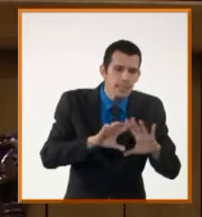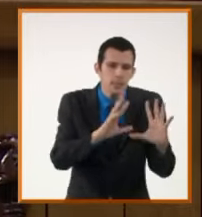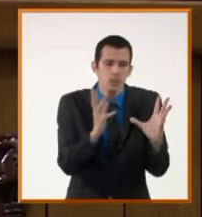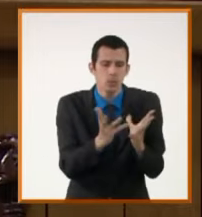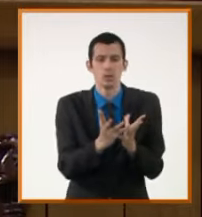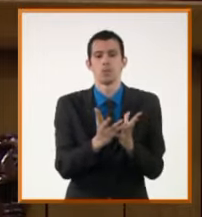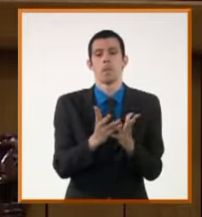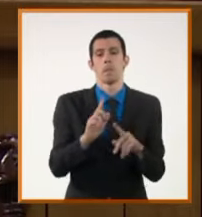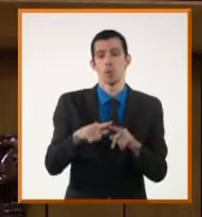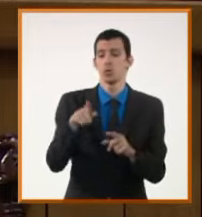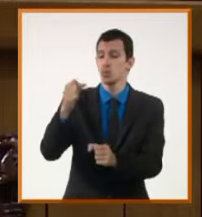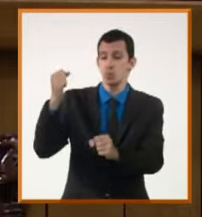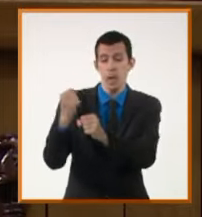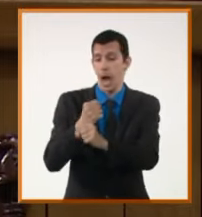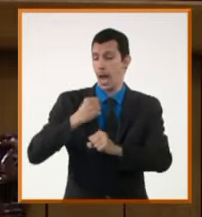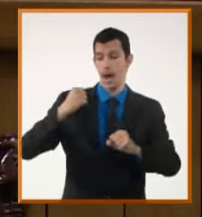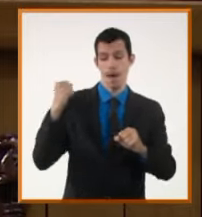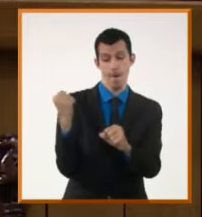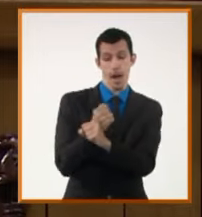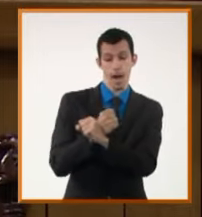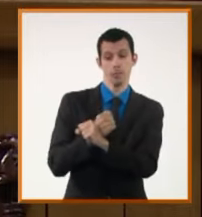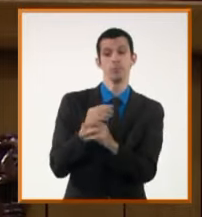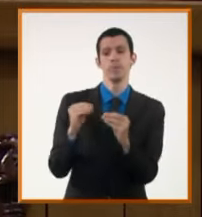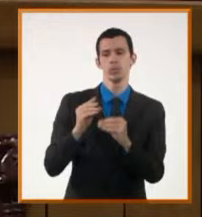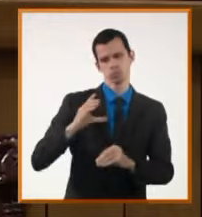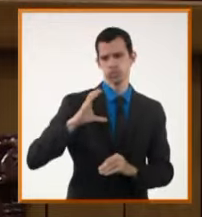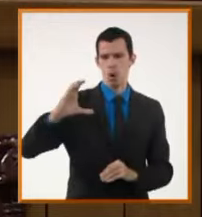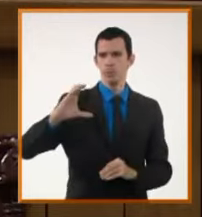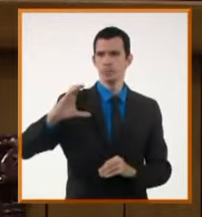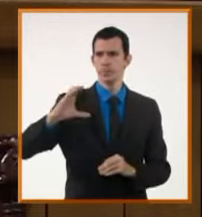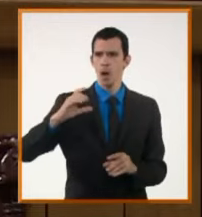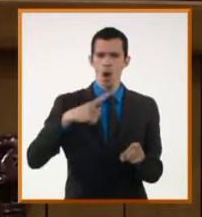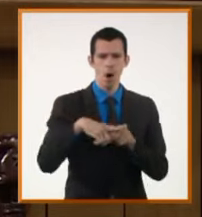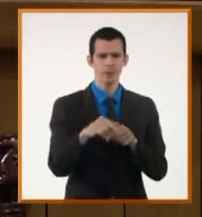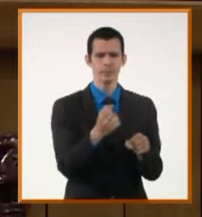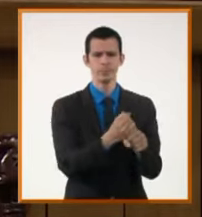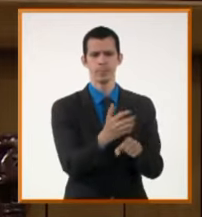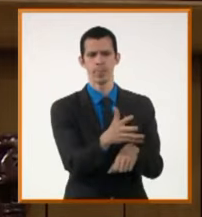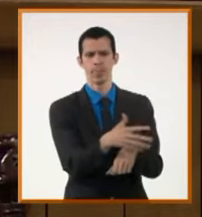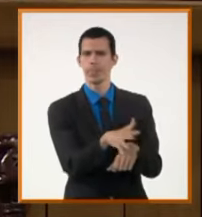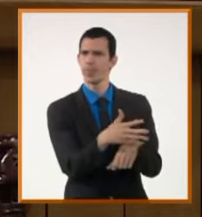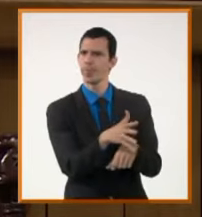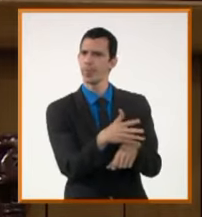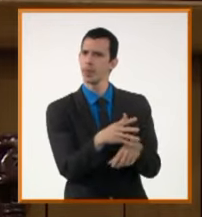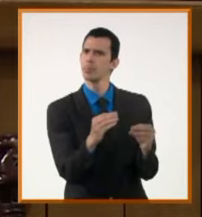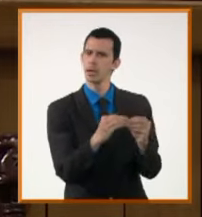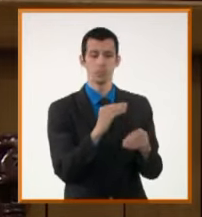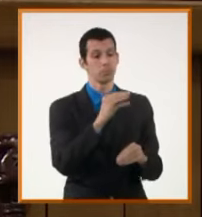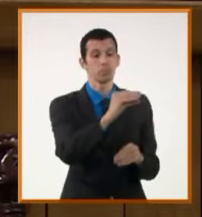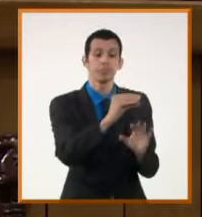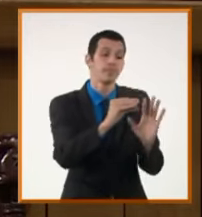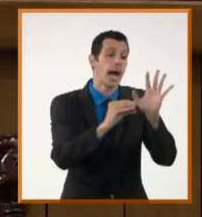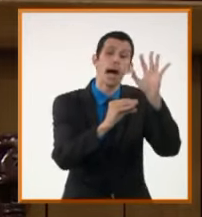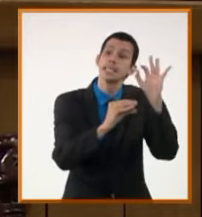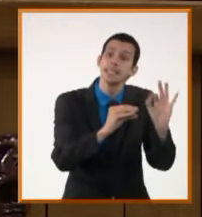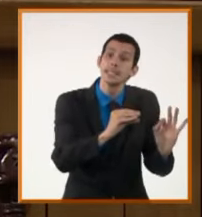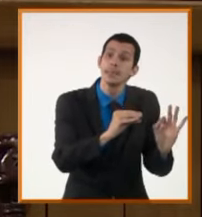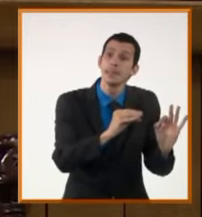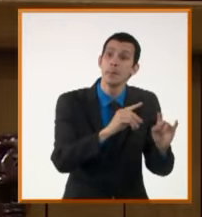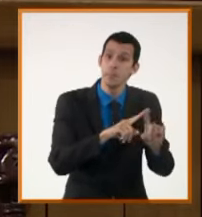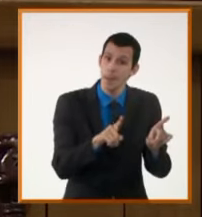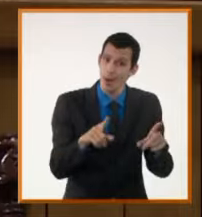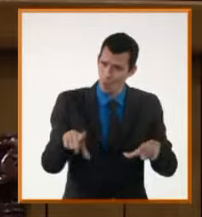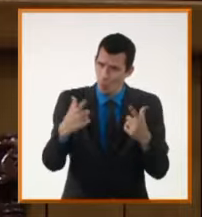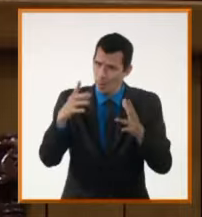nada más cerca del concepto socialista. Y eso está abierto hoy y está en manos de la empresa